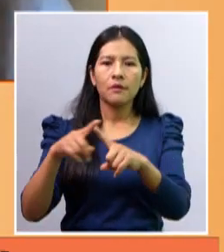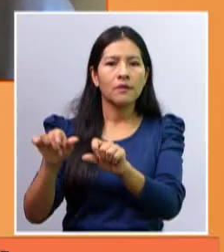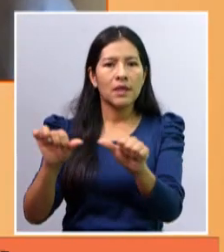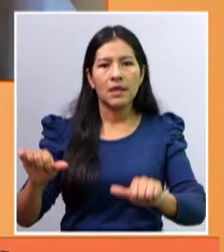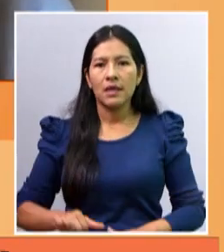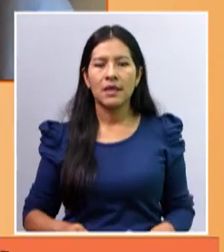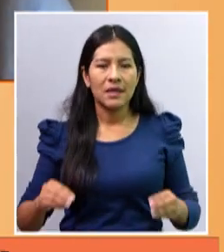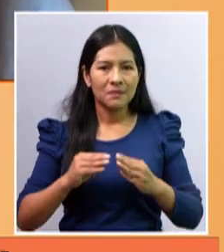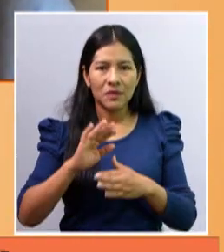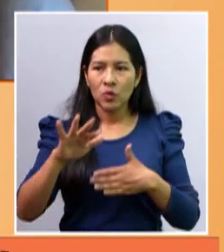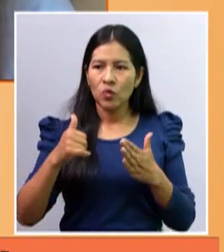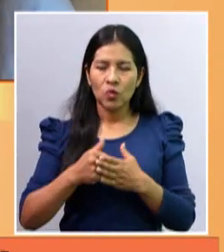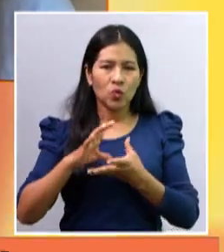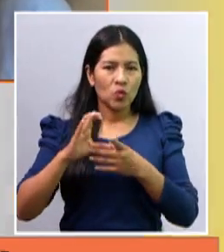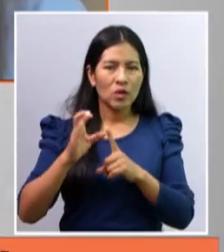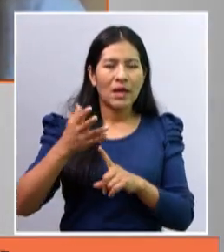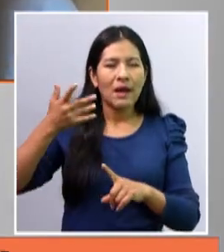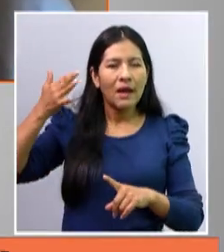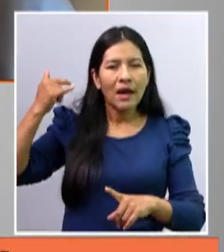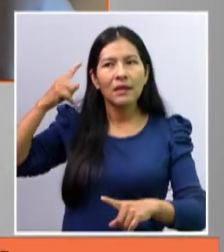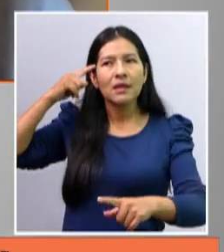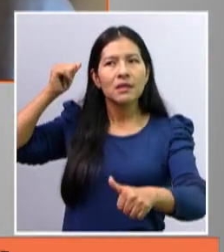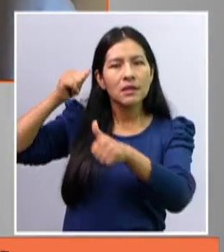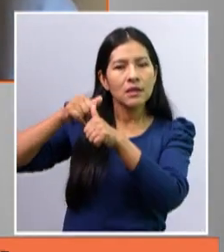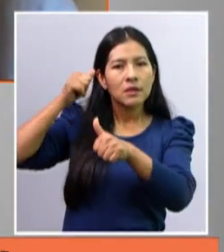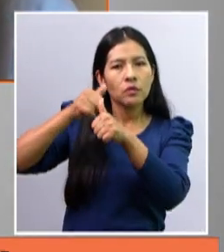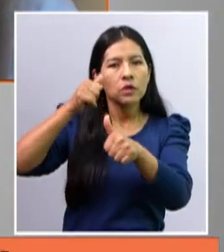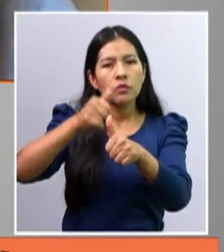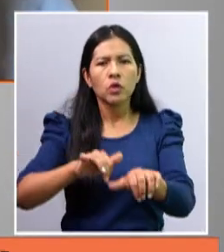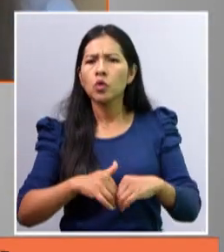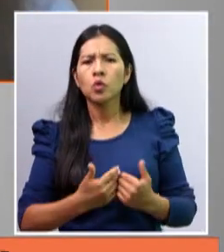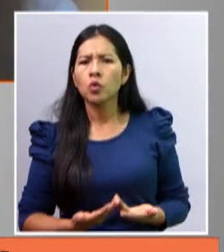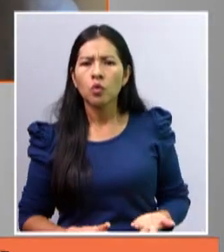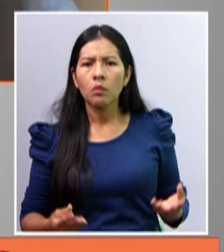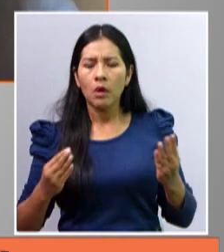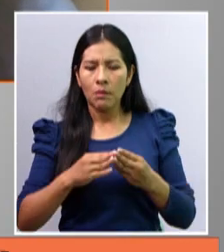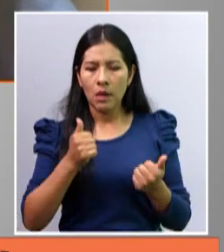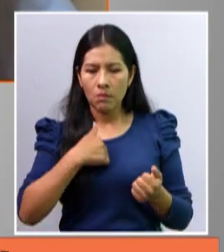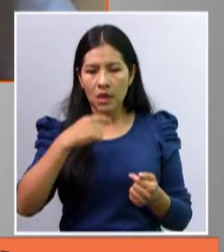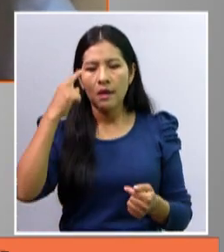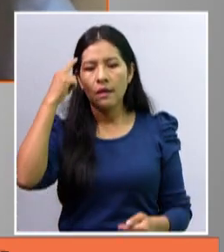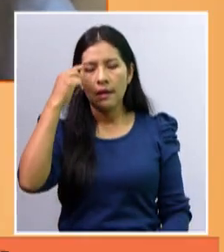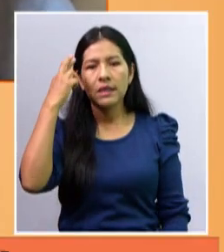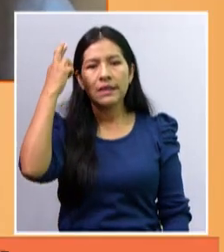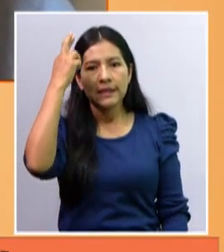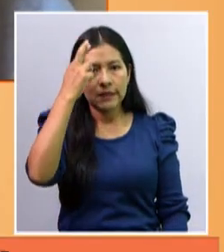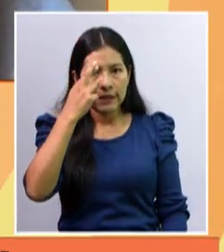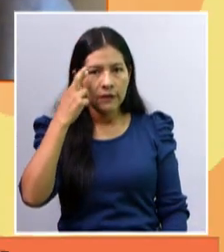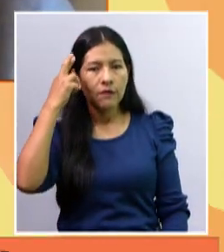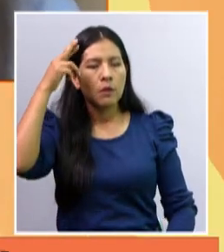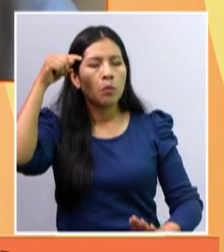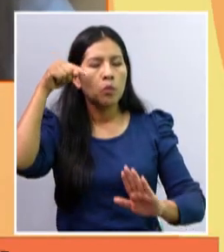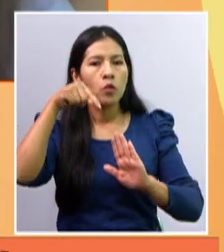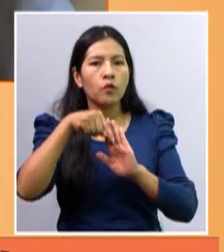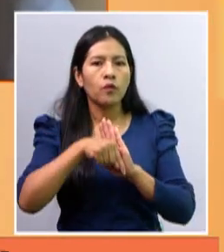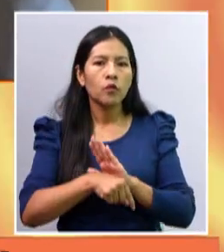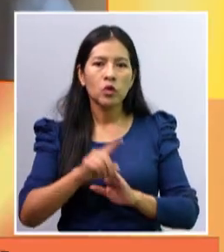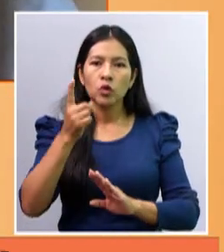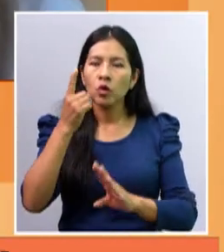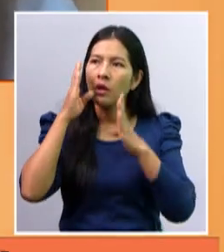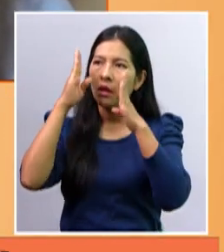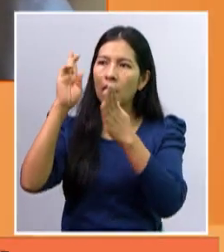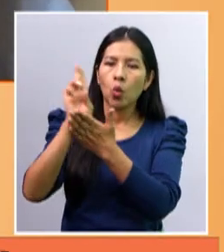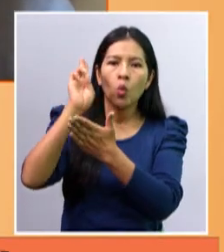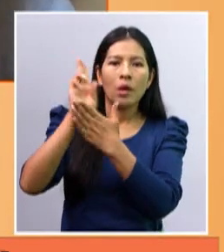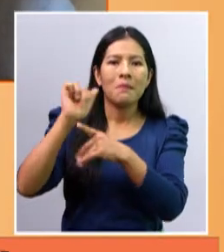de Colonial Y estos pensamientos que pues te llevan a otra a otro tipo de reflexión no que ella va más allá de lo que te enseñan en la universidad